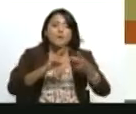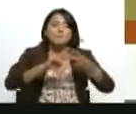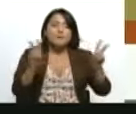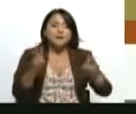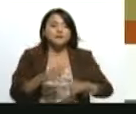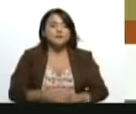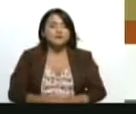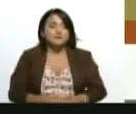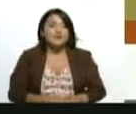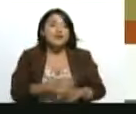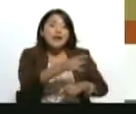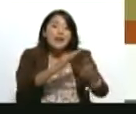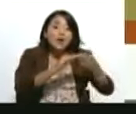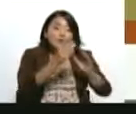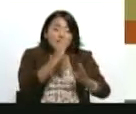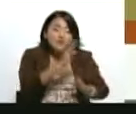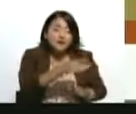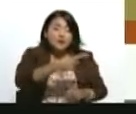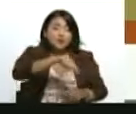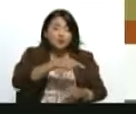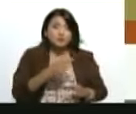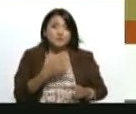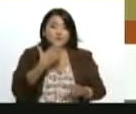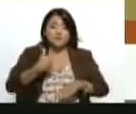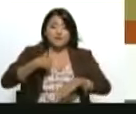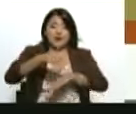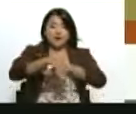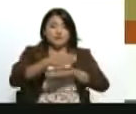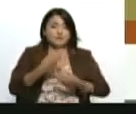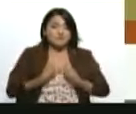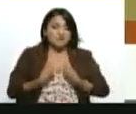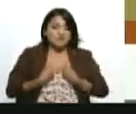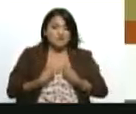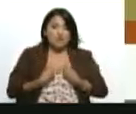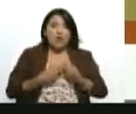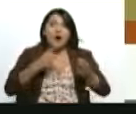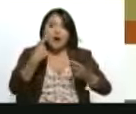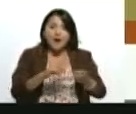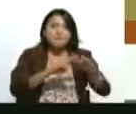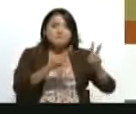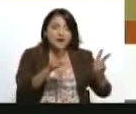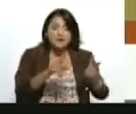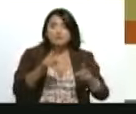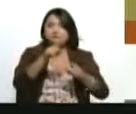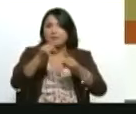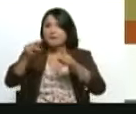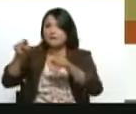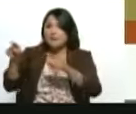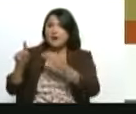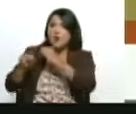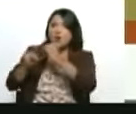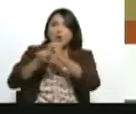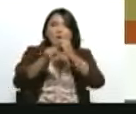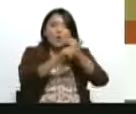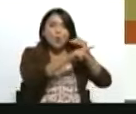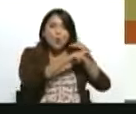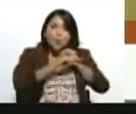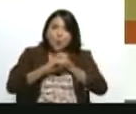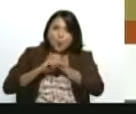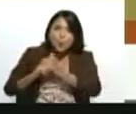pequeño. Si yo garantizo la paz en mi calle, en mi comunidad, y tú también, y tú también, y tú también, y